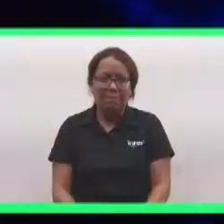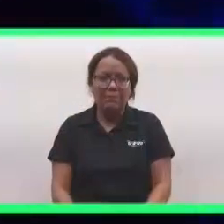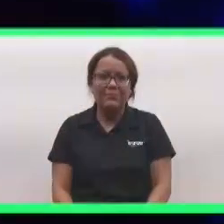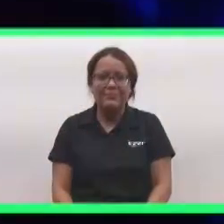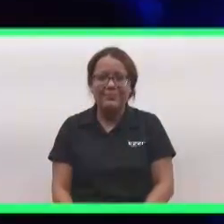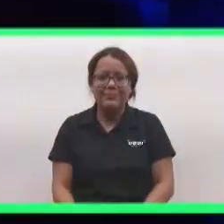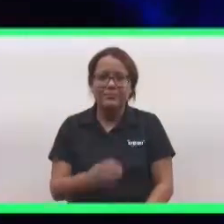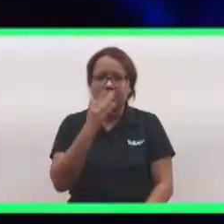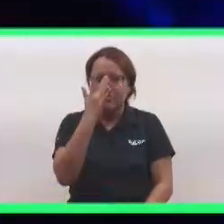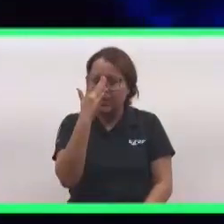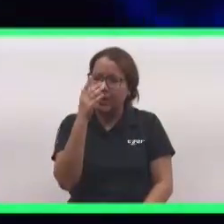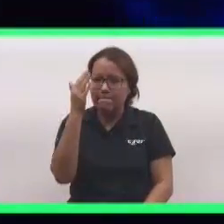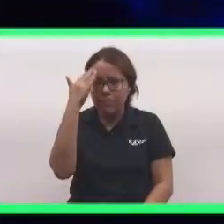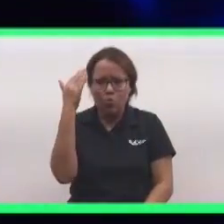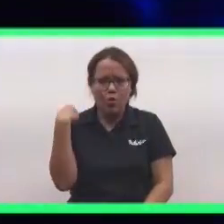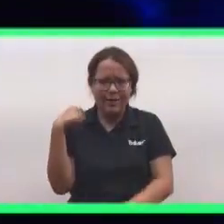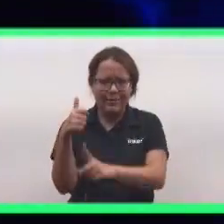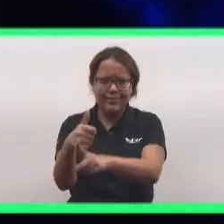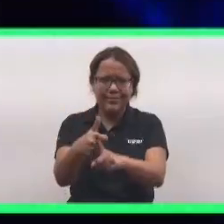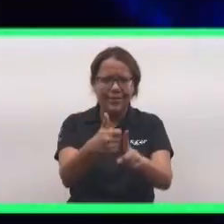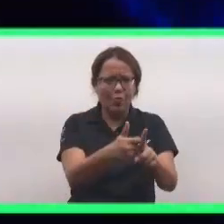Cada una tiene su gracia.